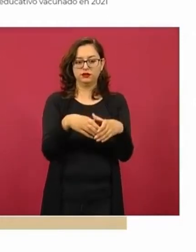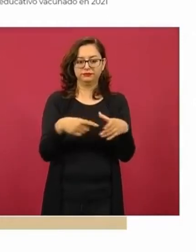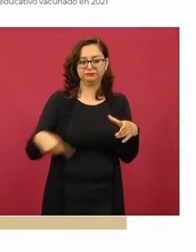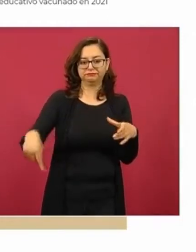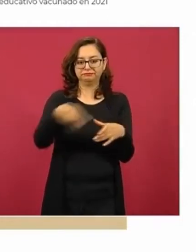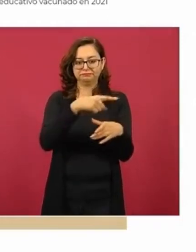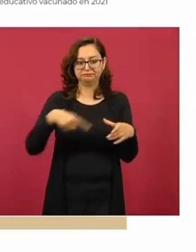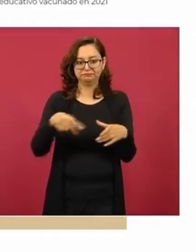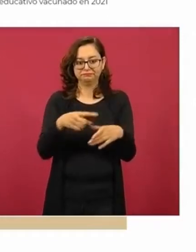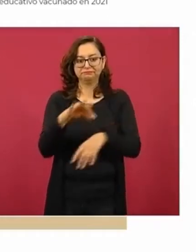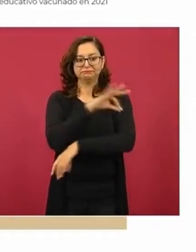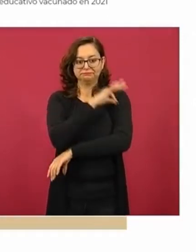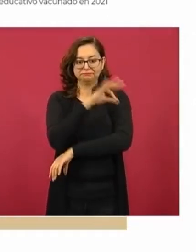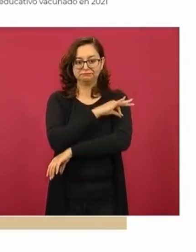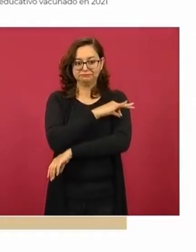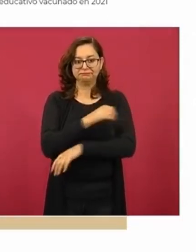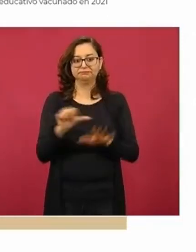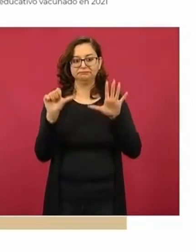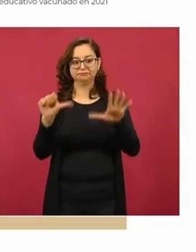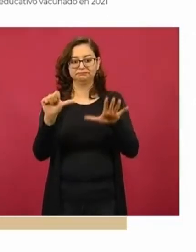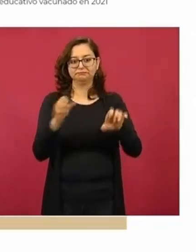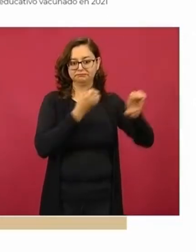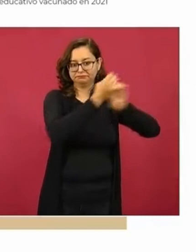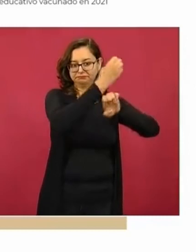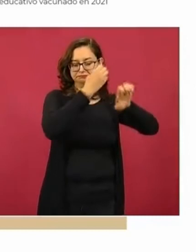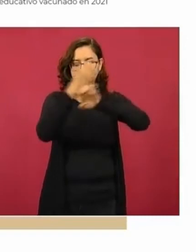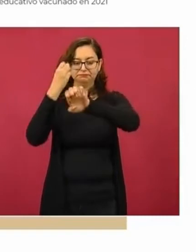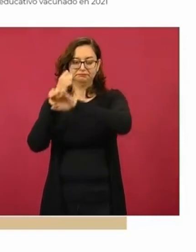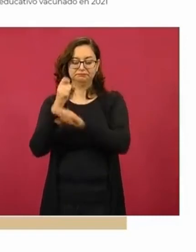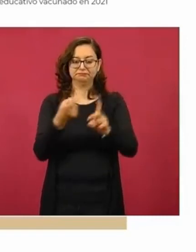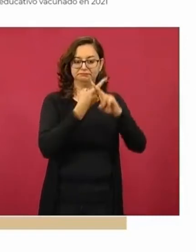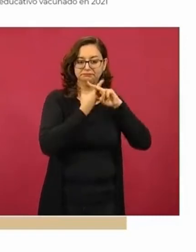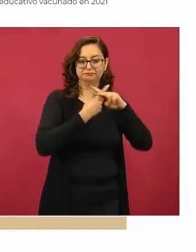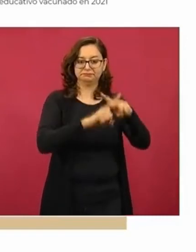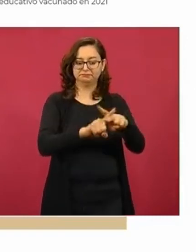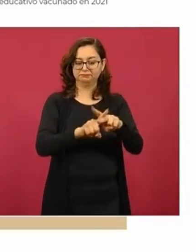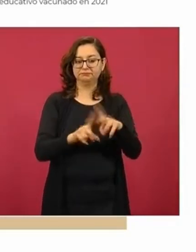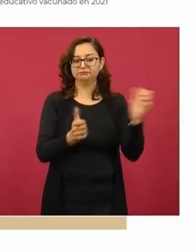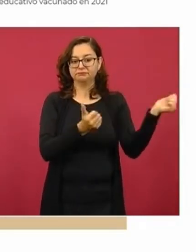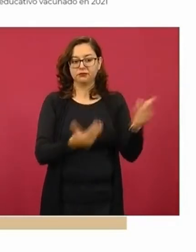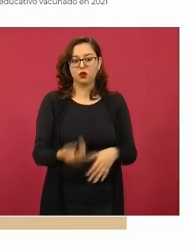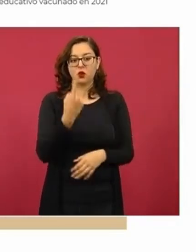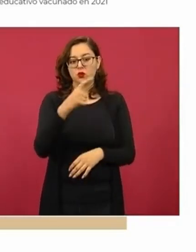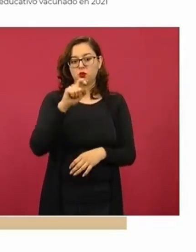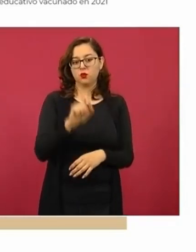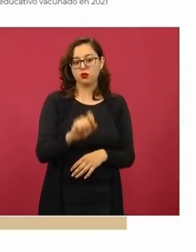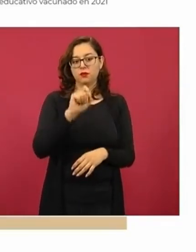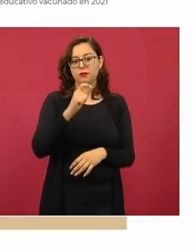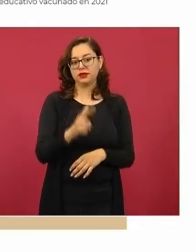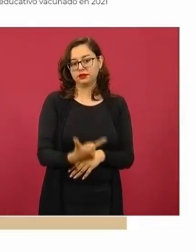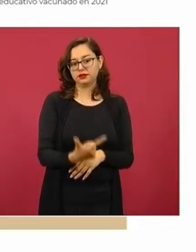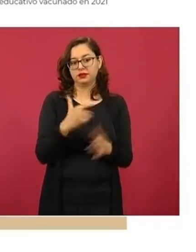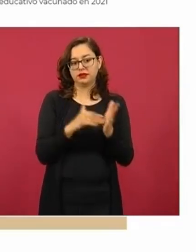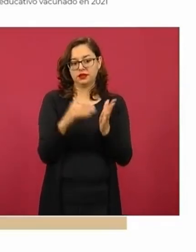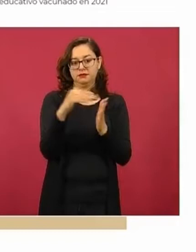logística será coordinada por la Secretaría de Educación Pública y la inmunización comenzará en 16 entidades federativas con el primer embarque de